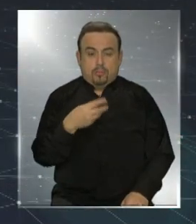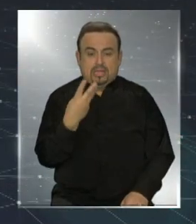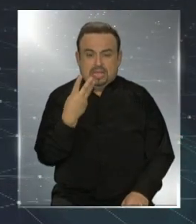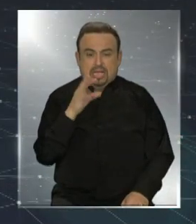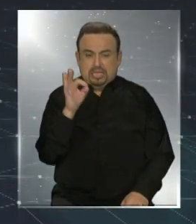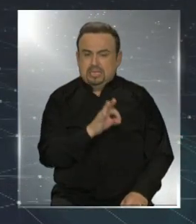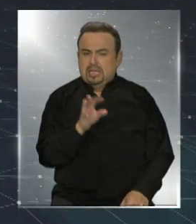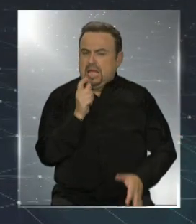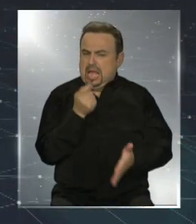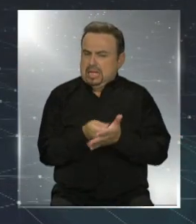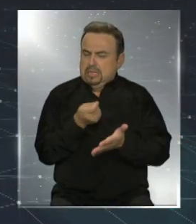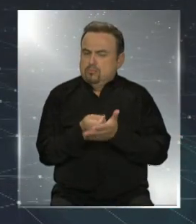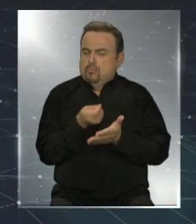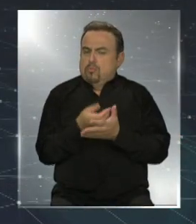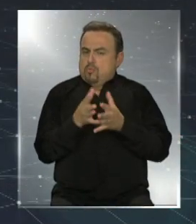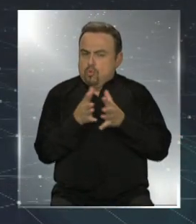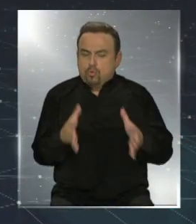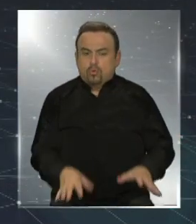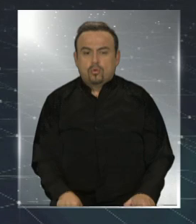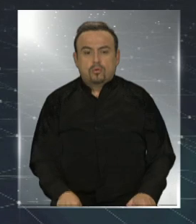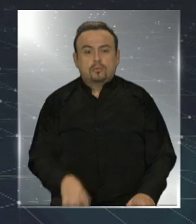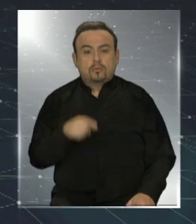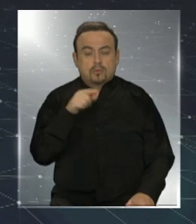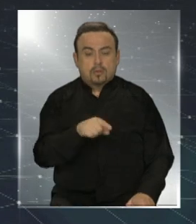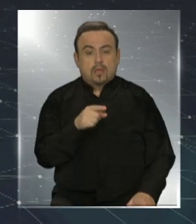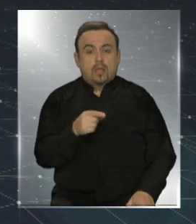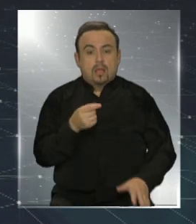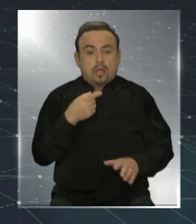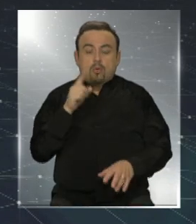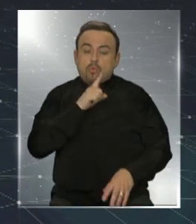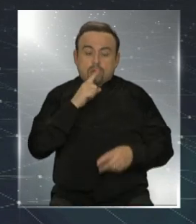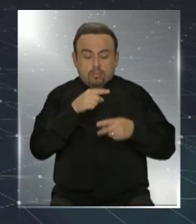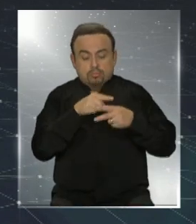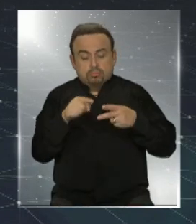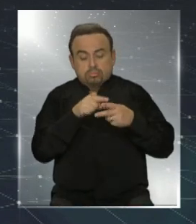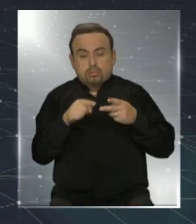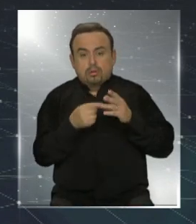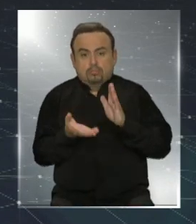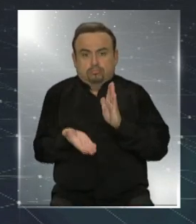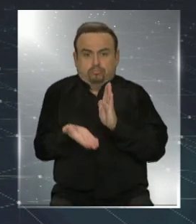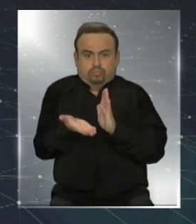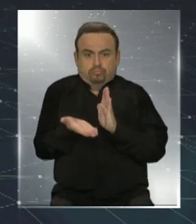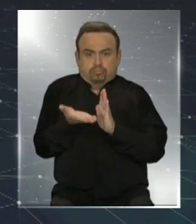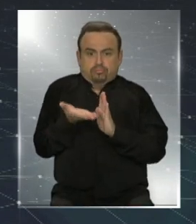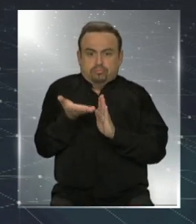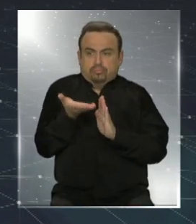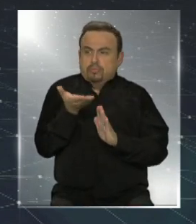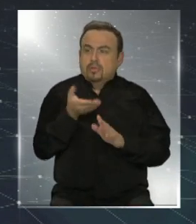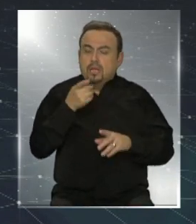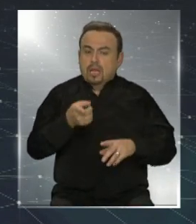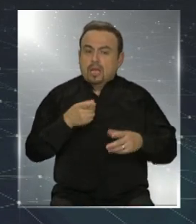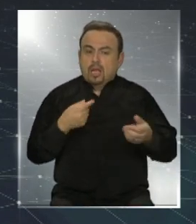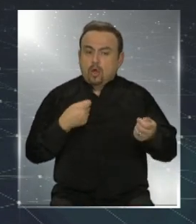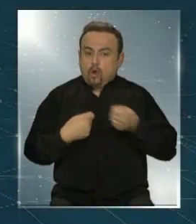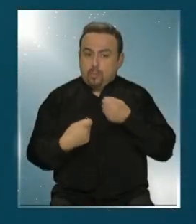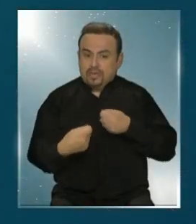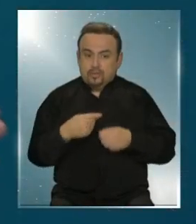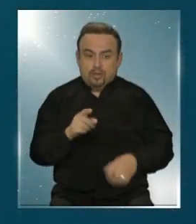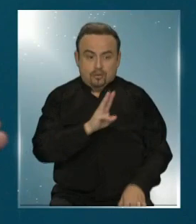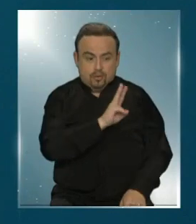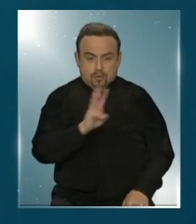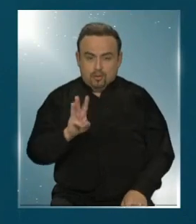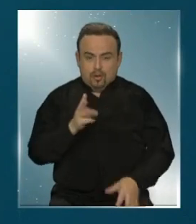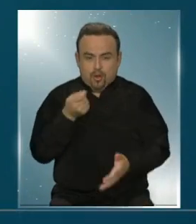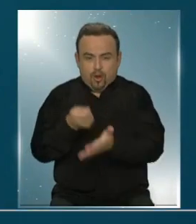sector que está súper exigido muy exigido y esto se ha ido incrementando los últimos días hemos visto que el comercio electrónico insisto el tema de